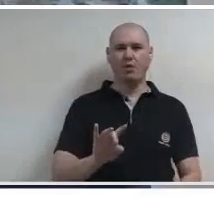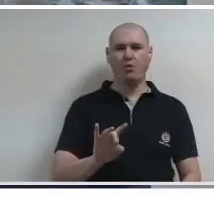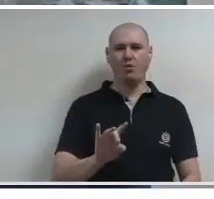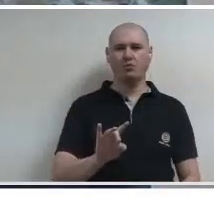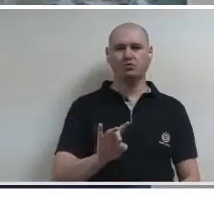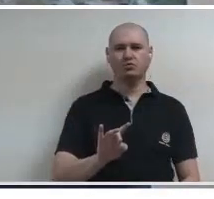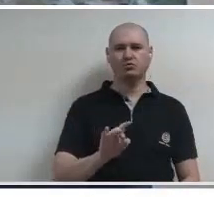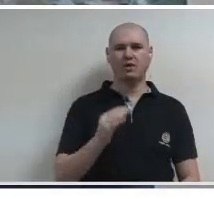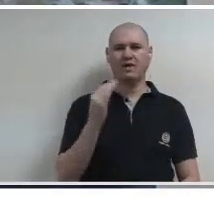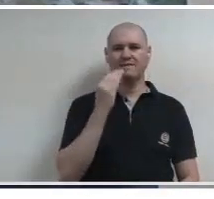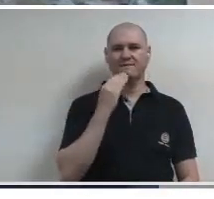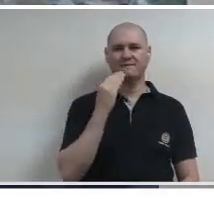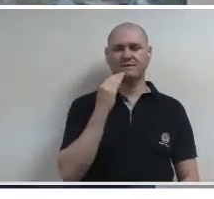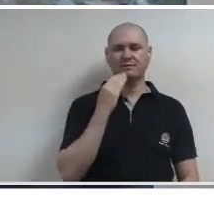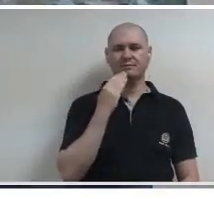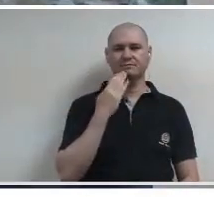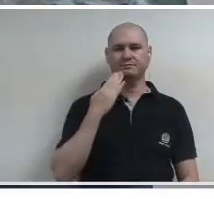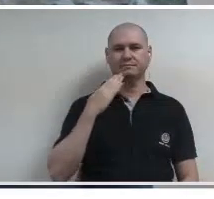abril,